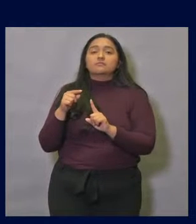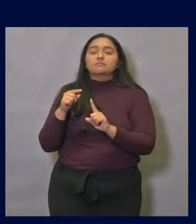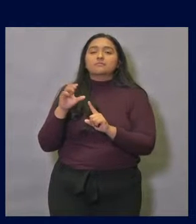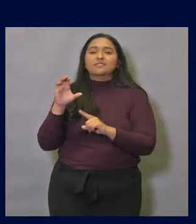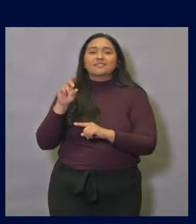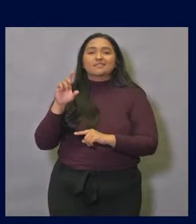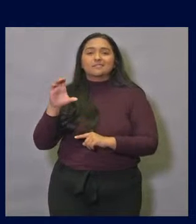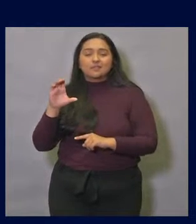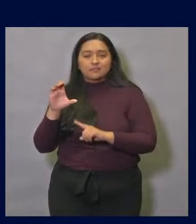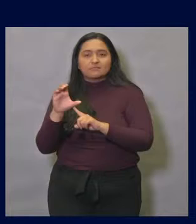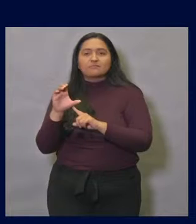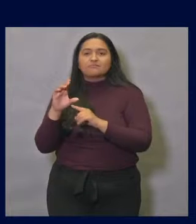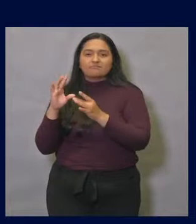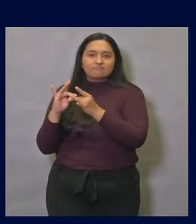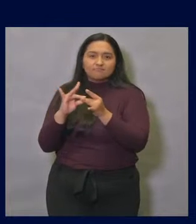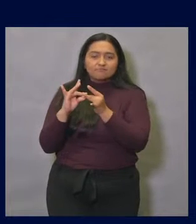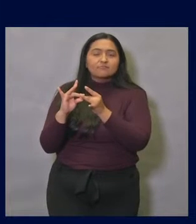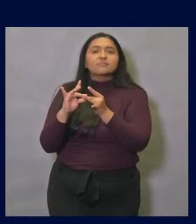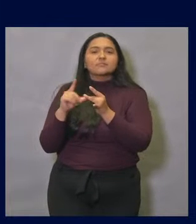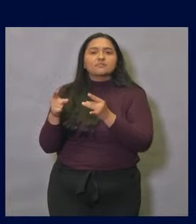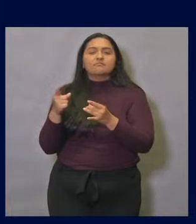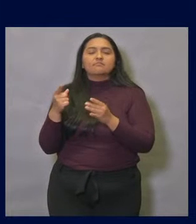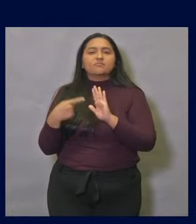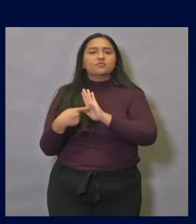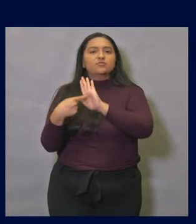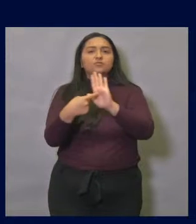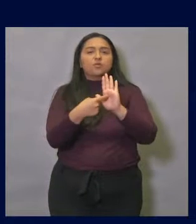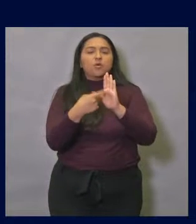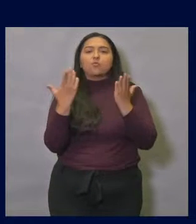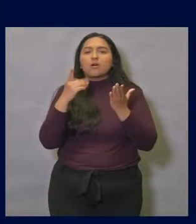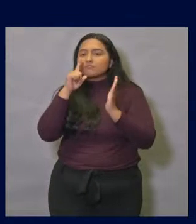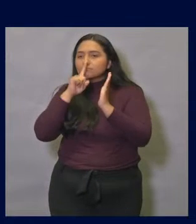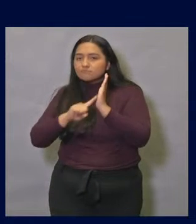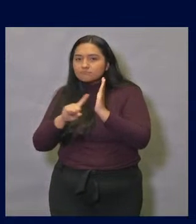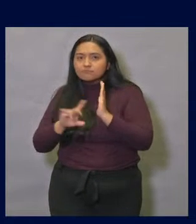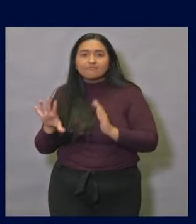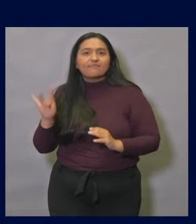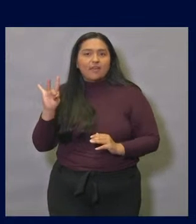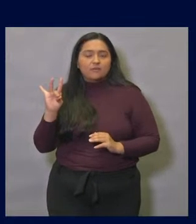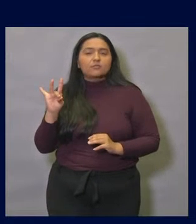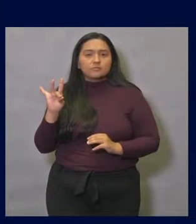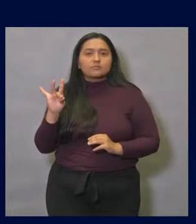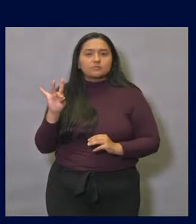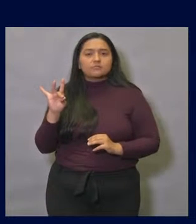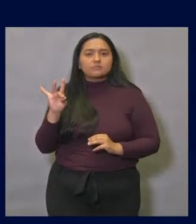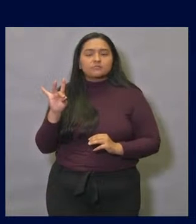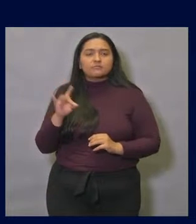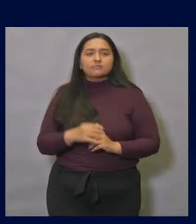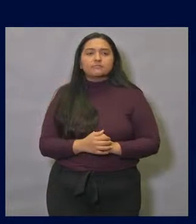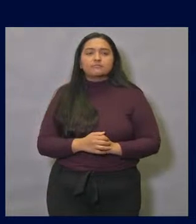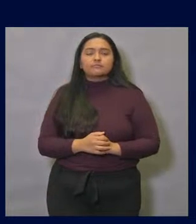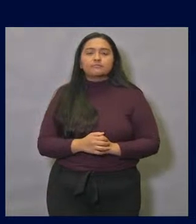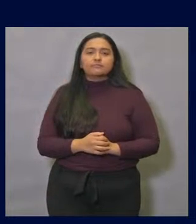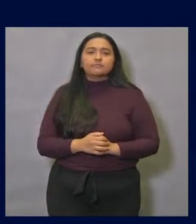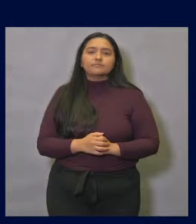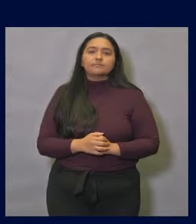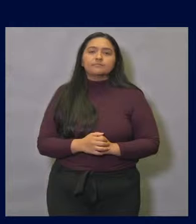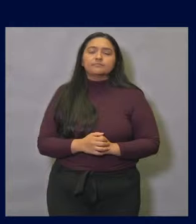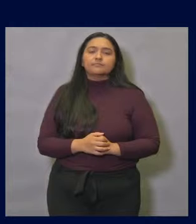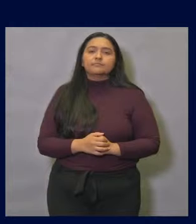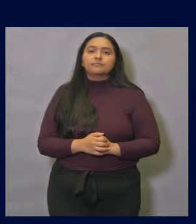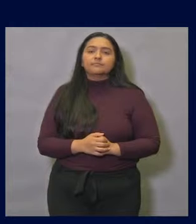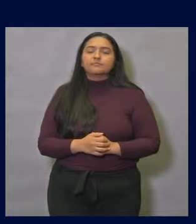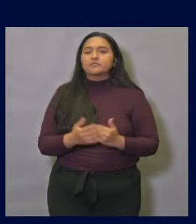CDC se reunió para presentar los datos que estas agencias habían revisado al hacer su recomendación.